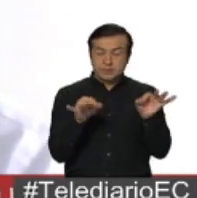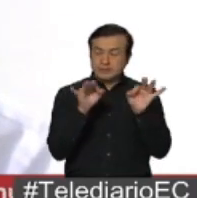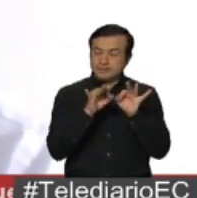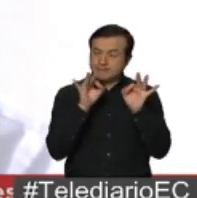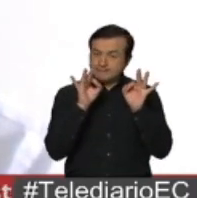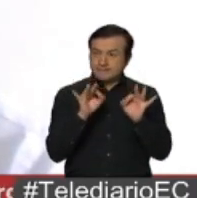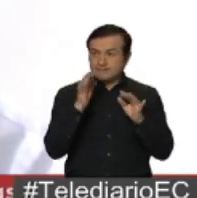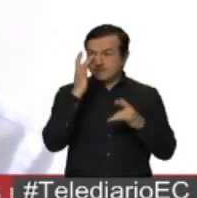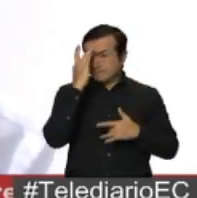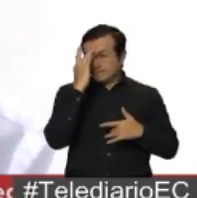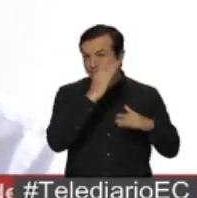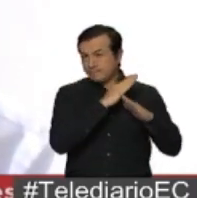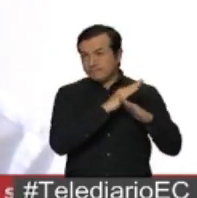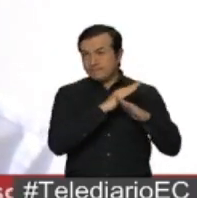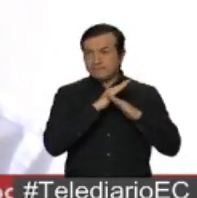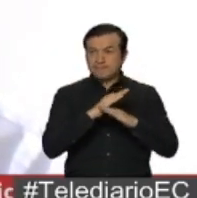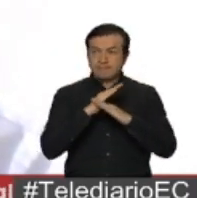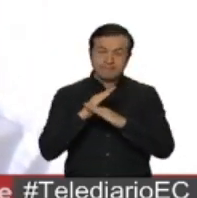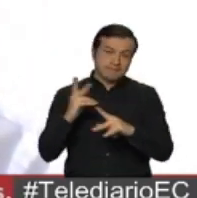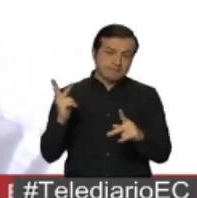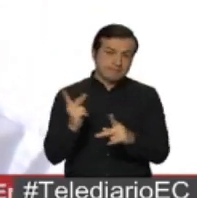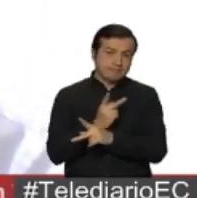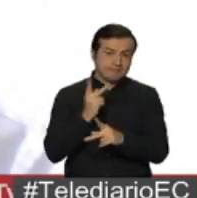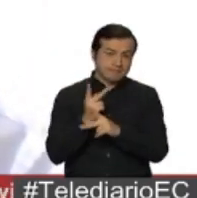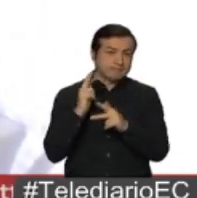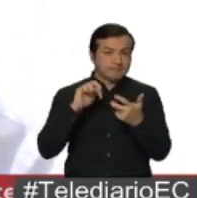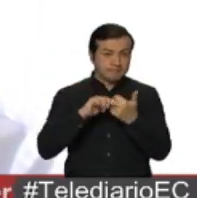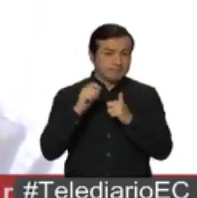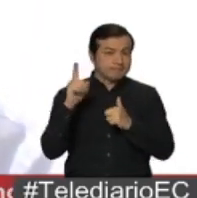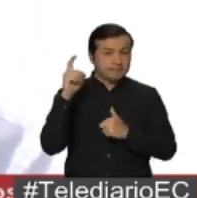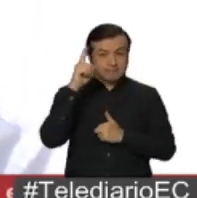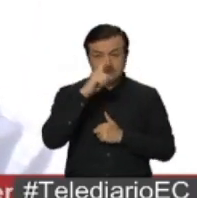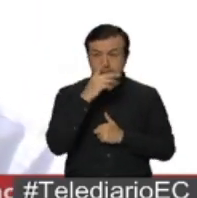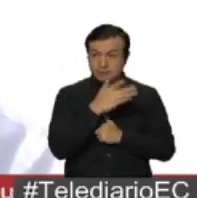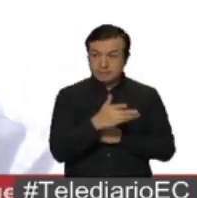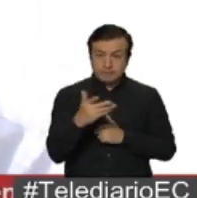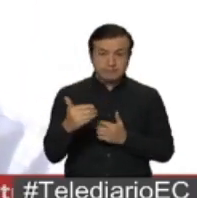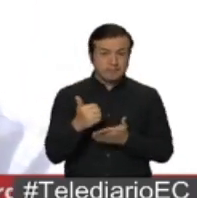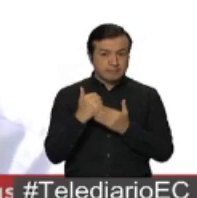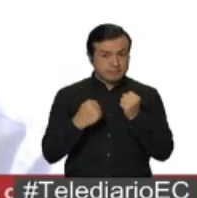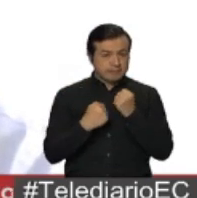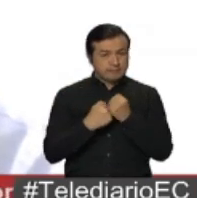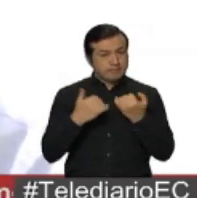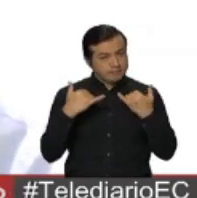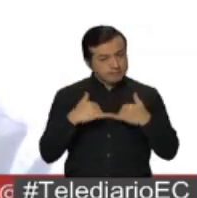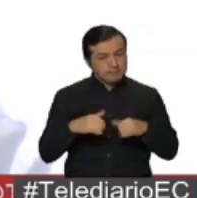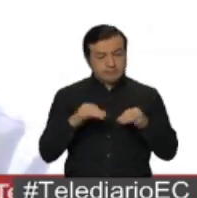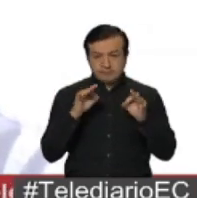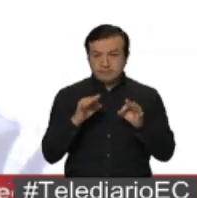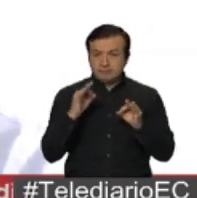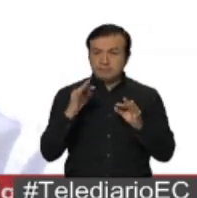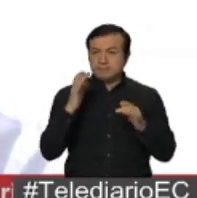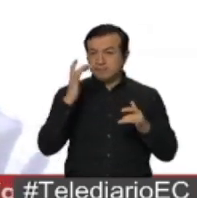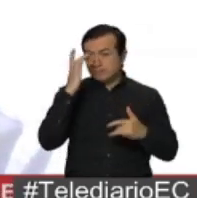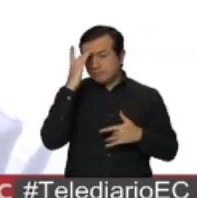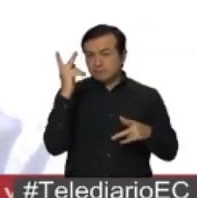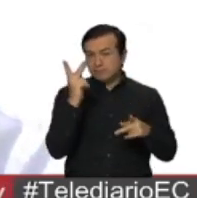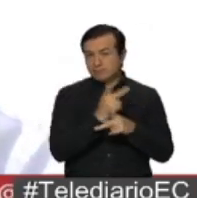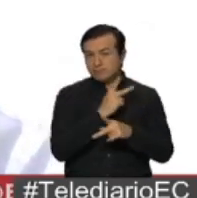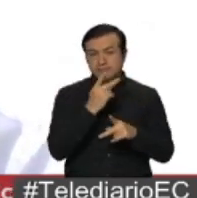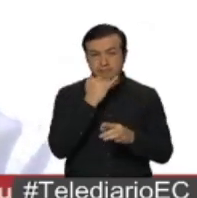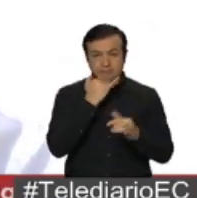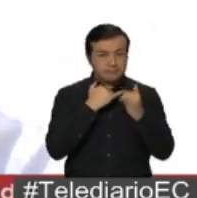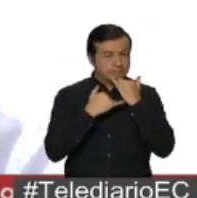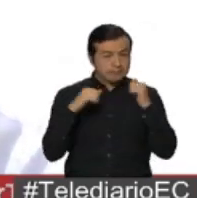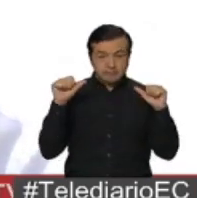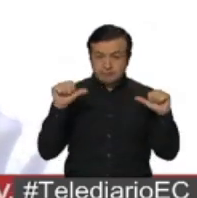para que para poder enfrentar a esta pandemia es decir la investigación es la que nos dará las armas para combatir a este monstruo que es